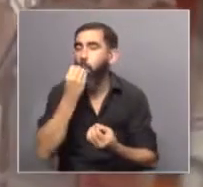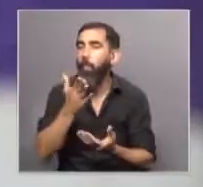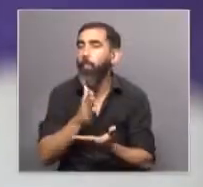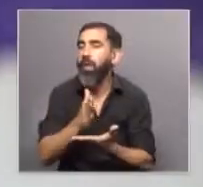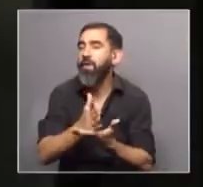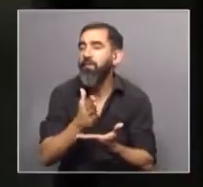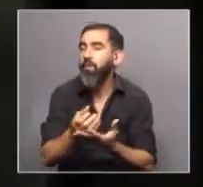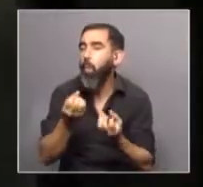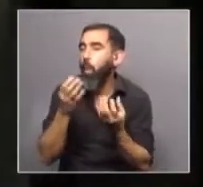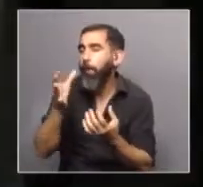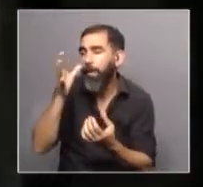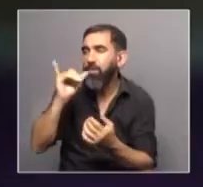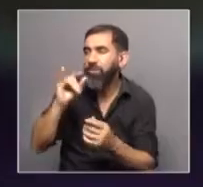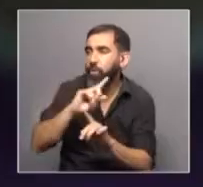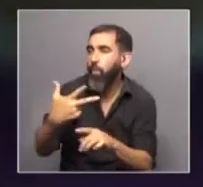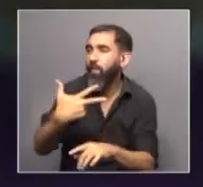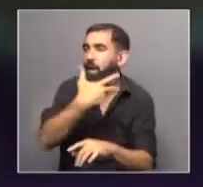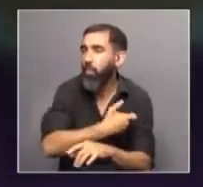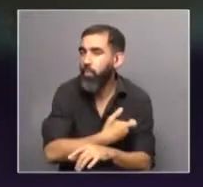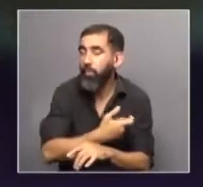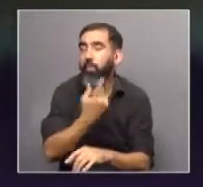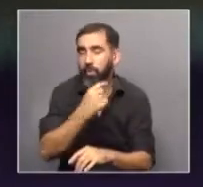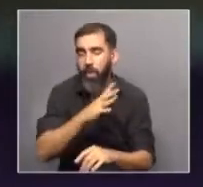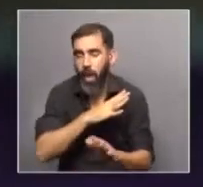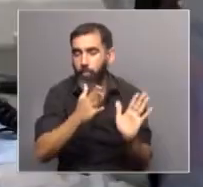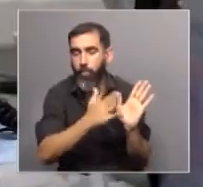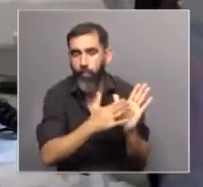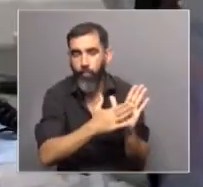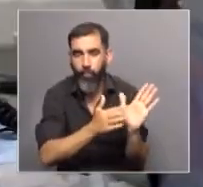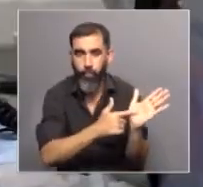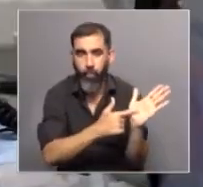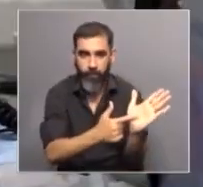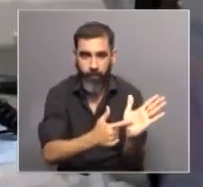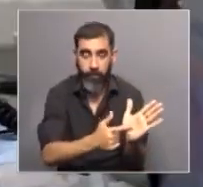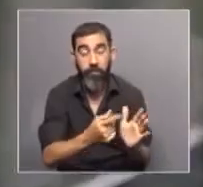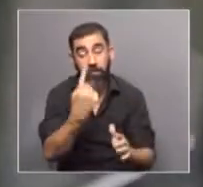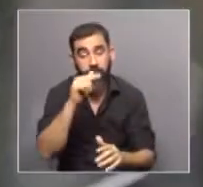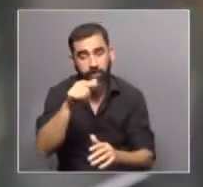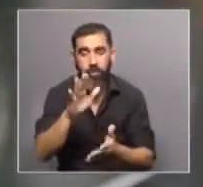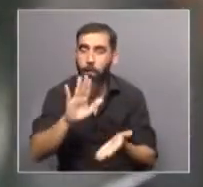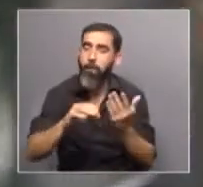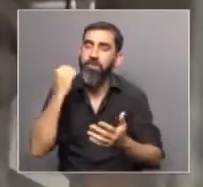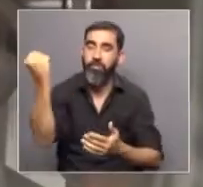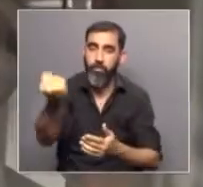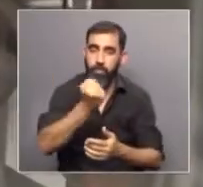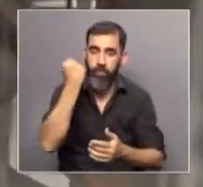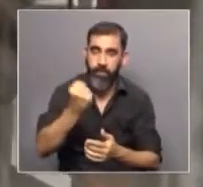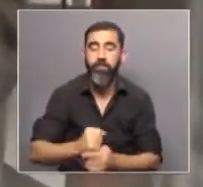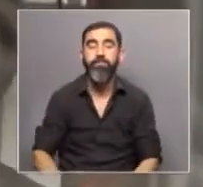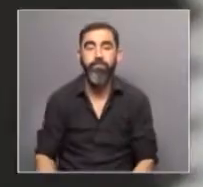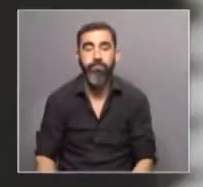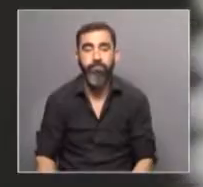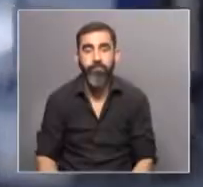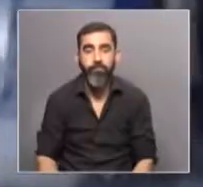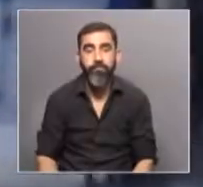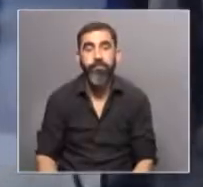tiene, qué riesgos tenés de no vacunarte. Y para eso hay evidencia. Y me parece que al final eso es lo más importante. O sea,